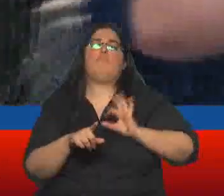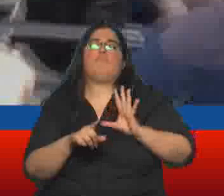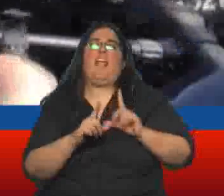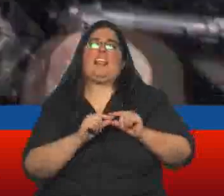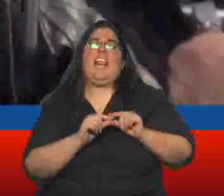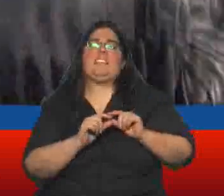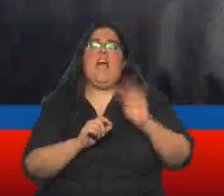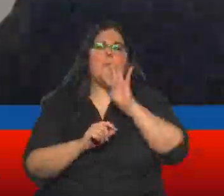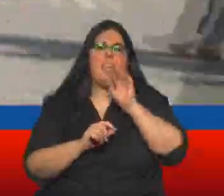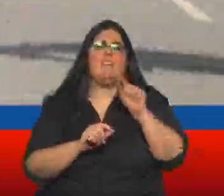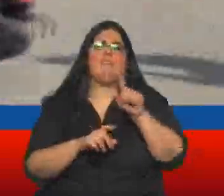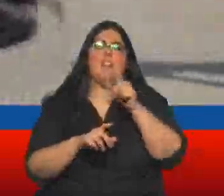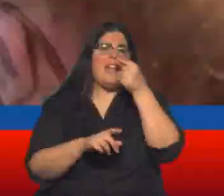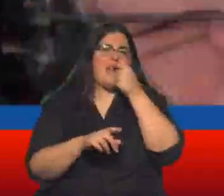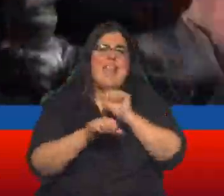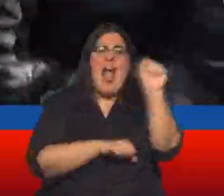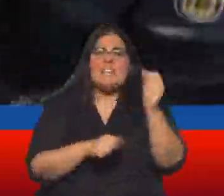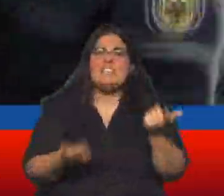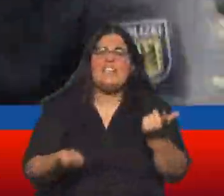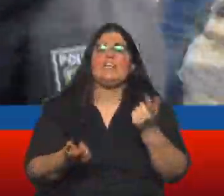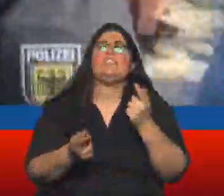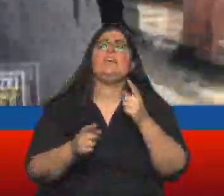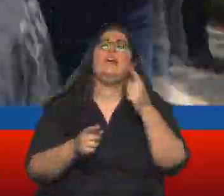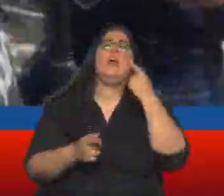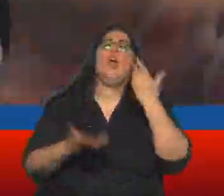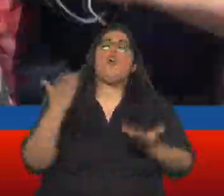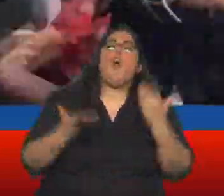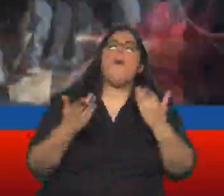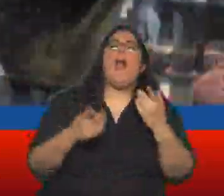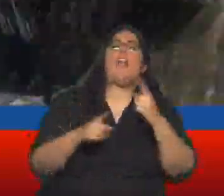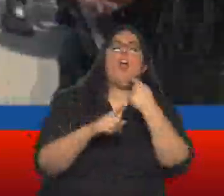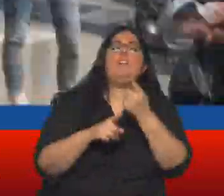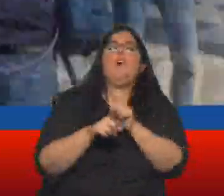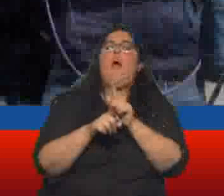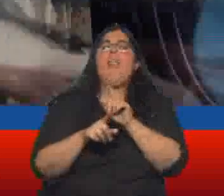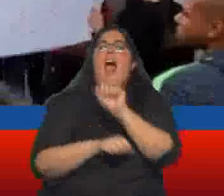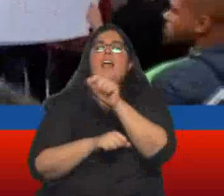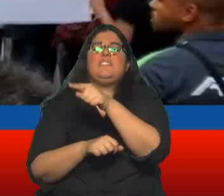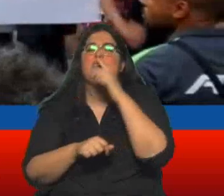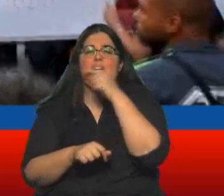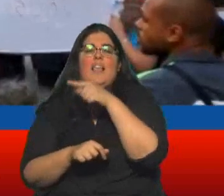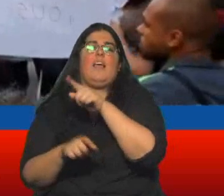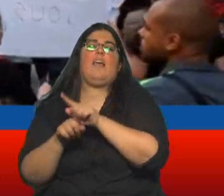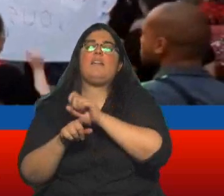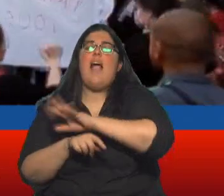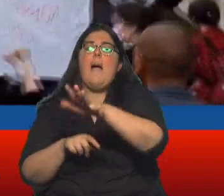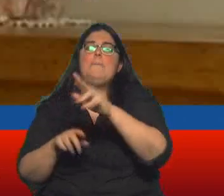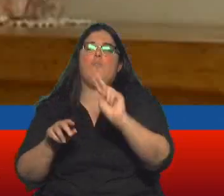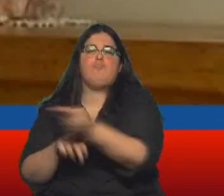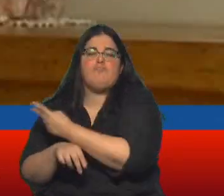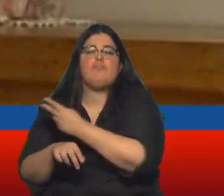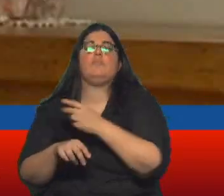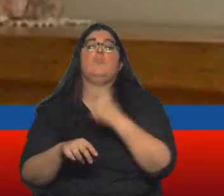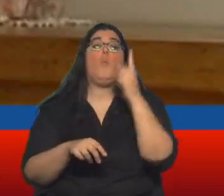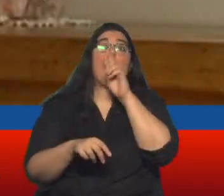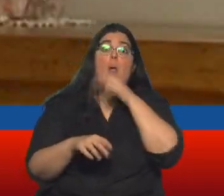época nazi y comparan las medidas sanitarias con campos de exterminio. A modo de ejemplo, una mujer será juzgada